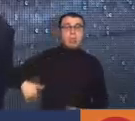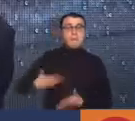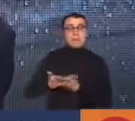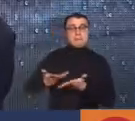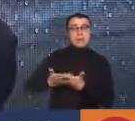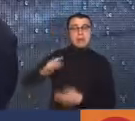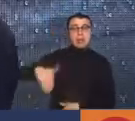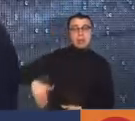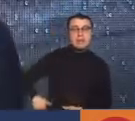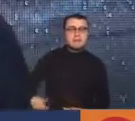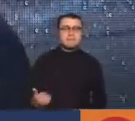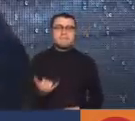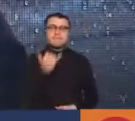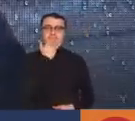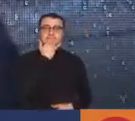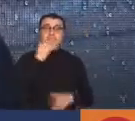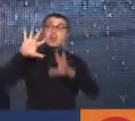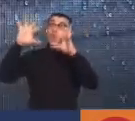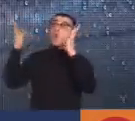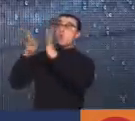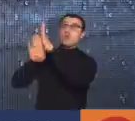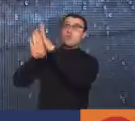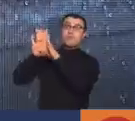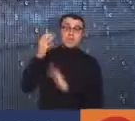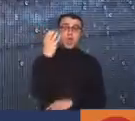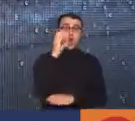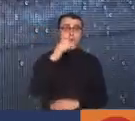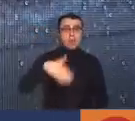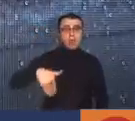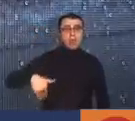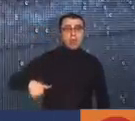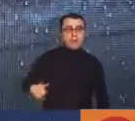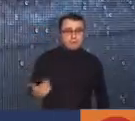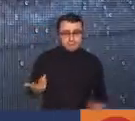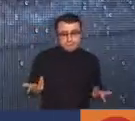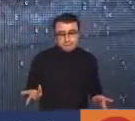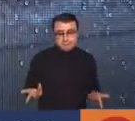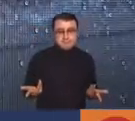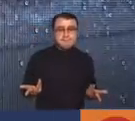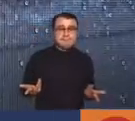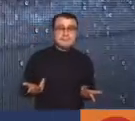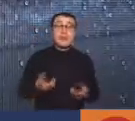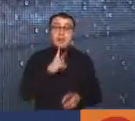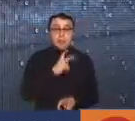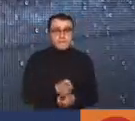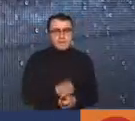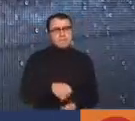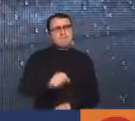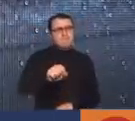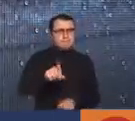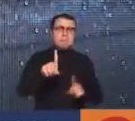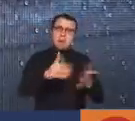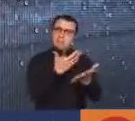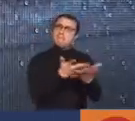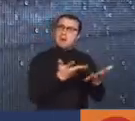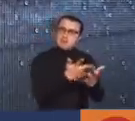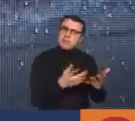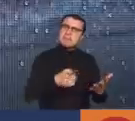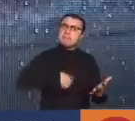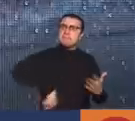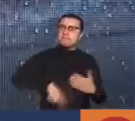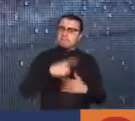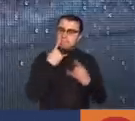matemáticas, pues simplemente el mundo va para adelante y nosotros nos vamos quedando atrás. Que es difícil, sí, pero la matemática tiene su